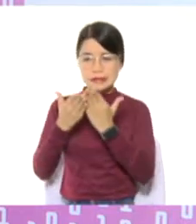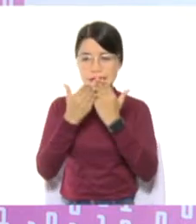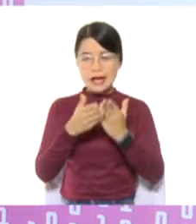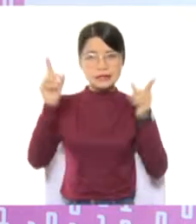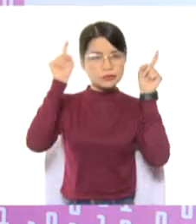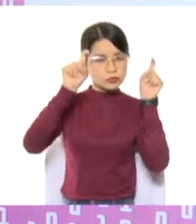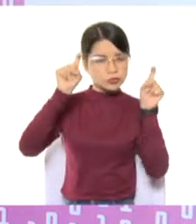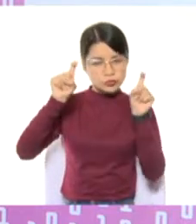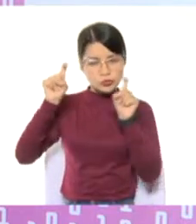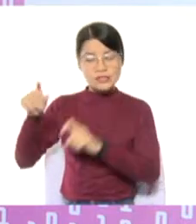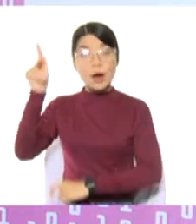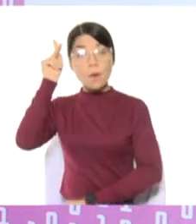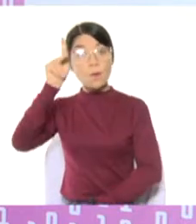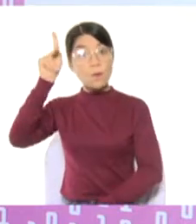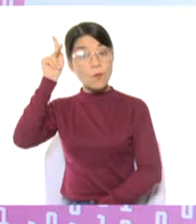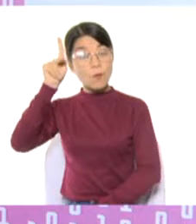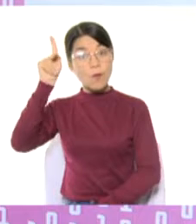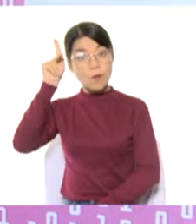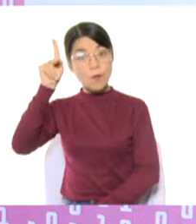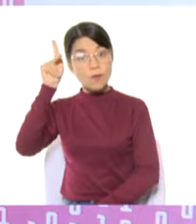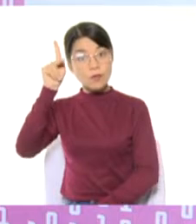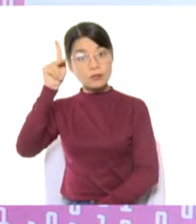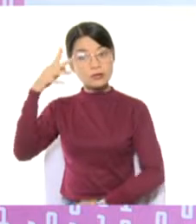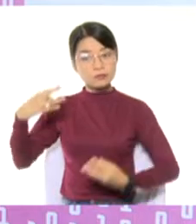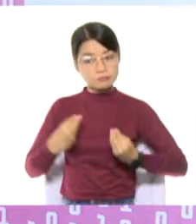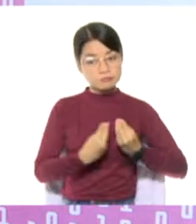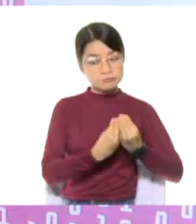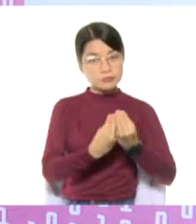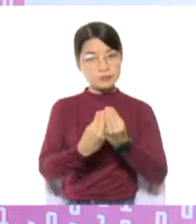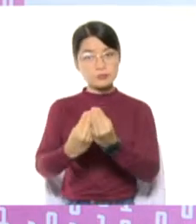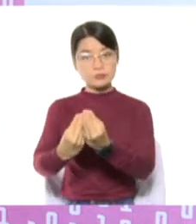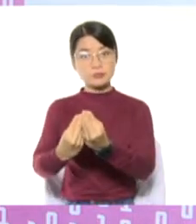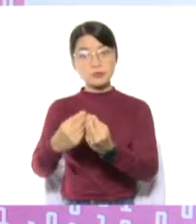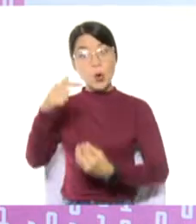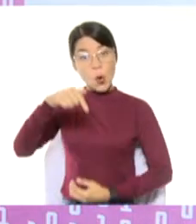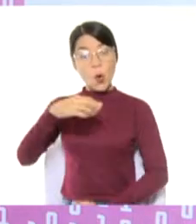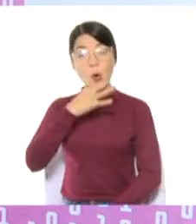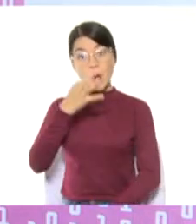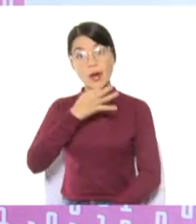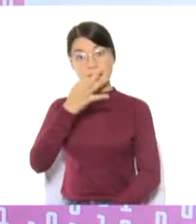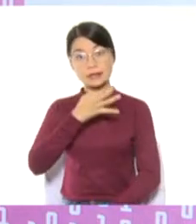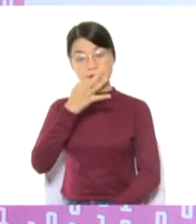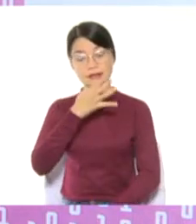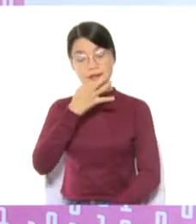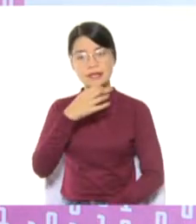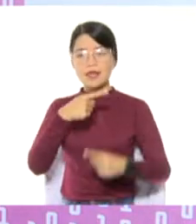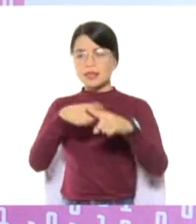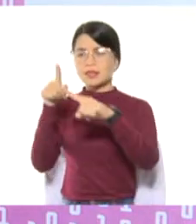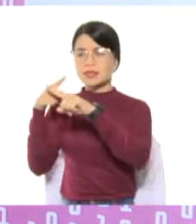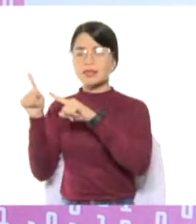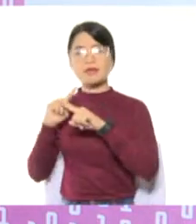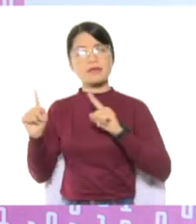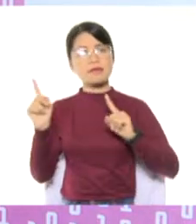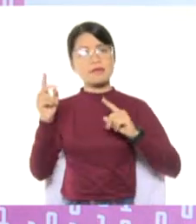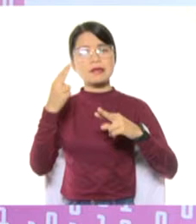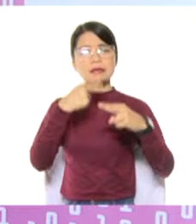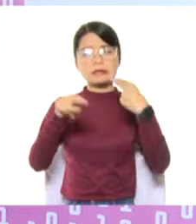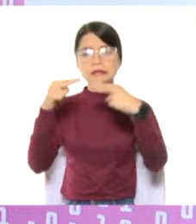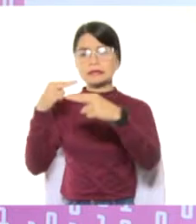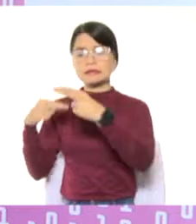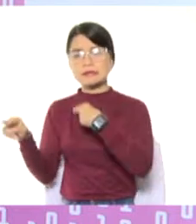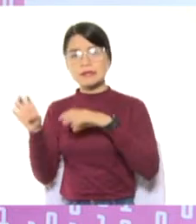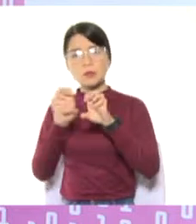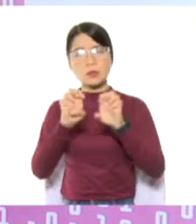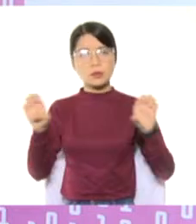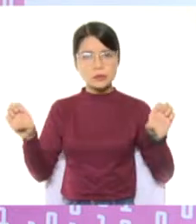traen nuestros profesores que nos acompañarán en esta grandiosa tarde de los distintos niveles de educación.